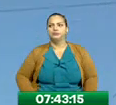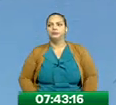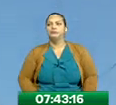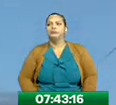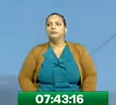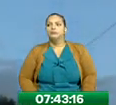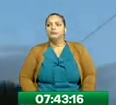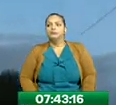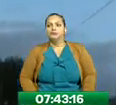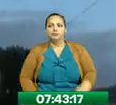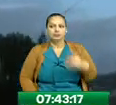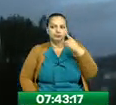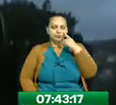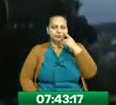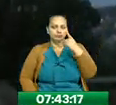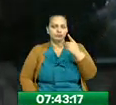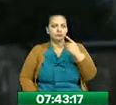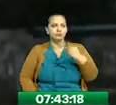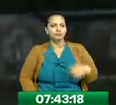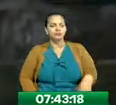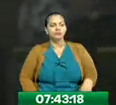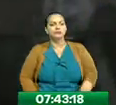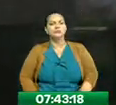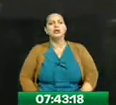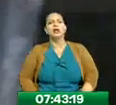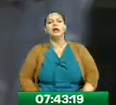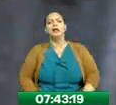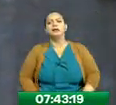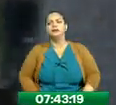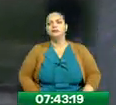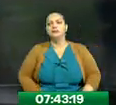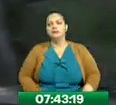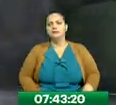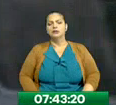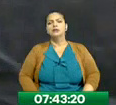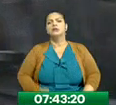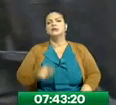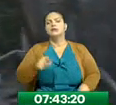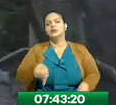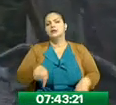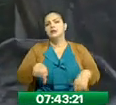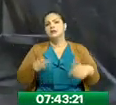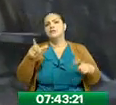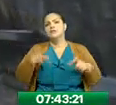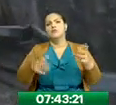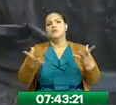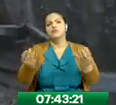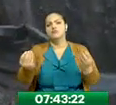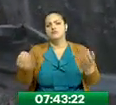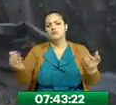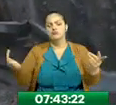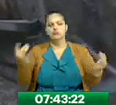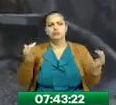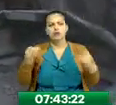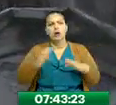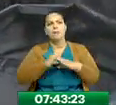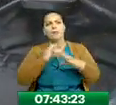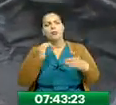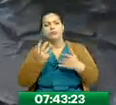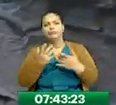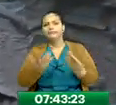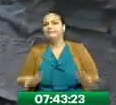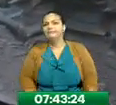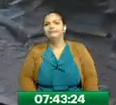que les trasladen al lugar de trabajo. Este tráiler se impactó violentamente contra este